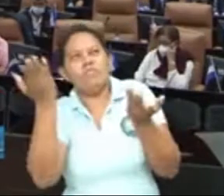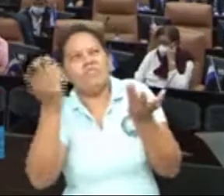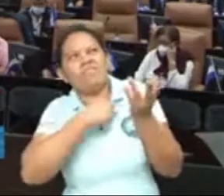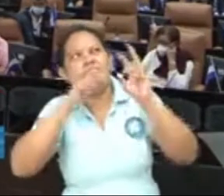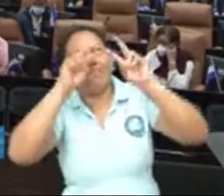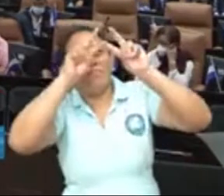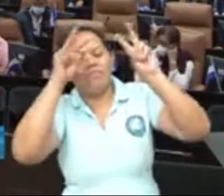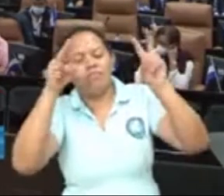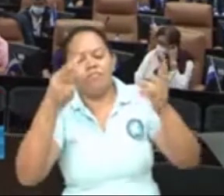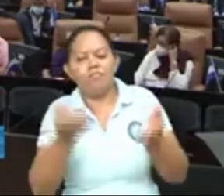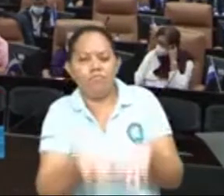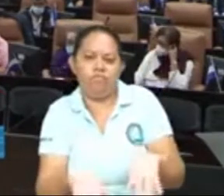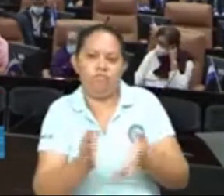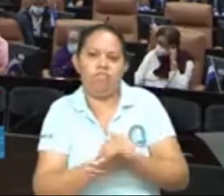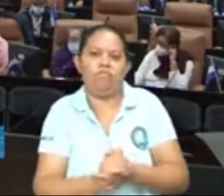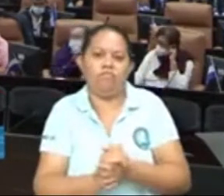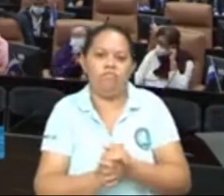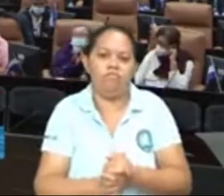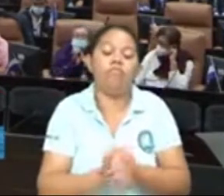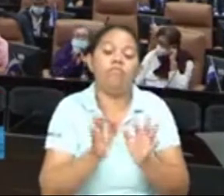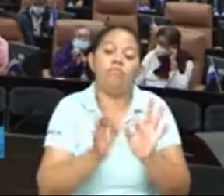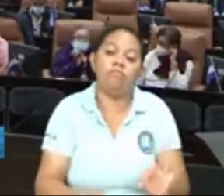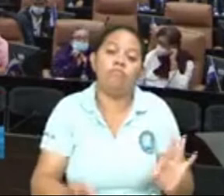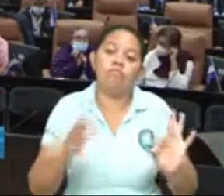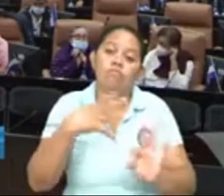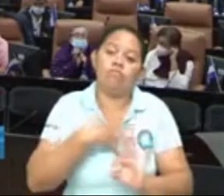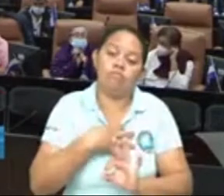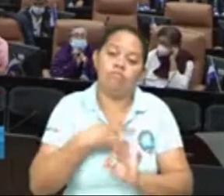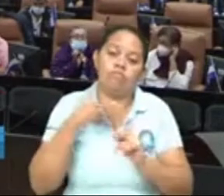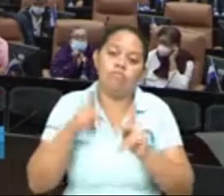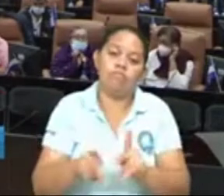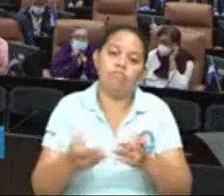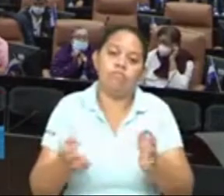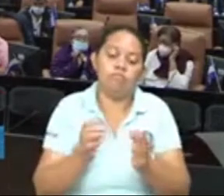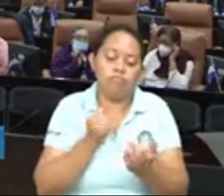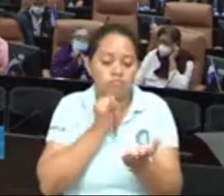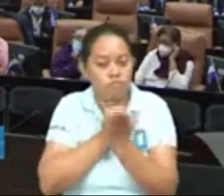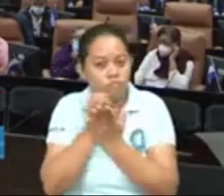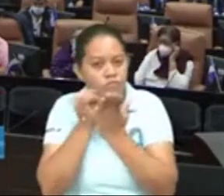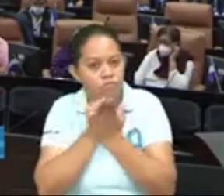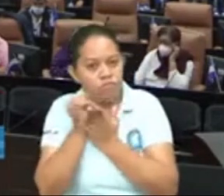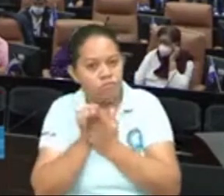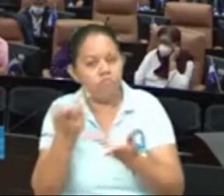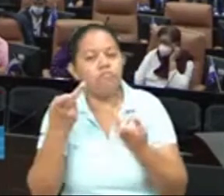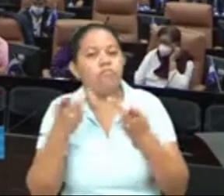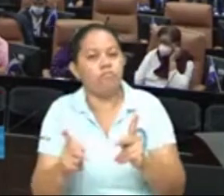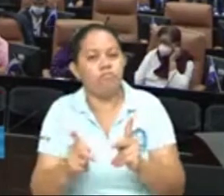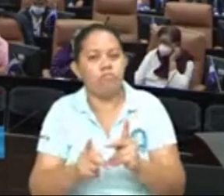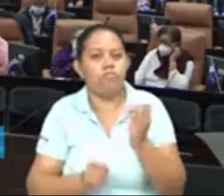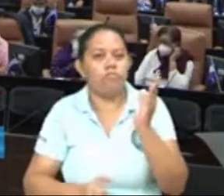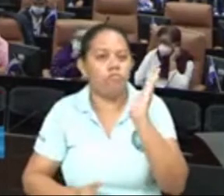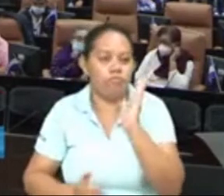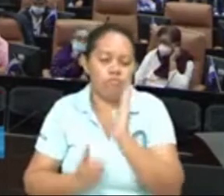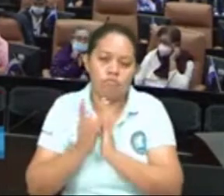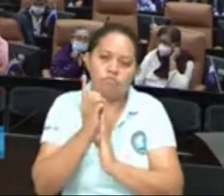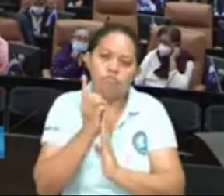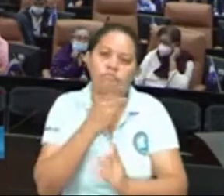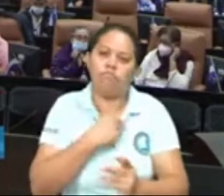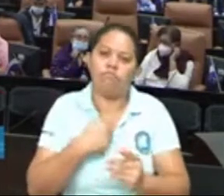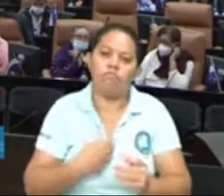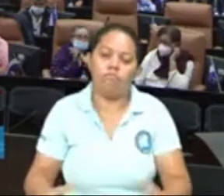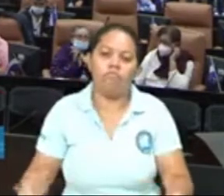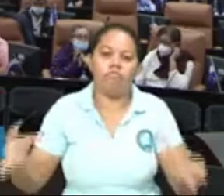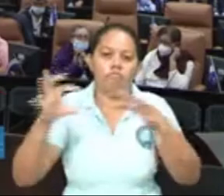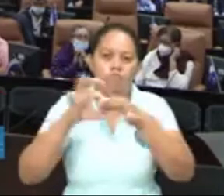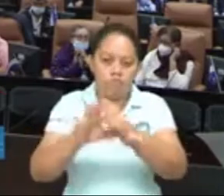y una de las más importantes para mí y mi partido, la investigación y el desarrollo